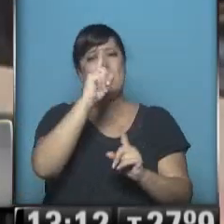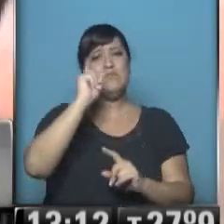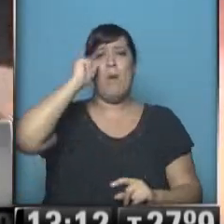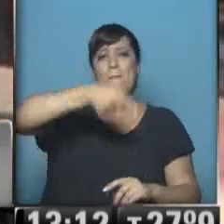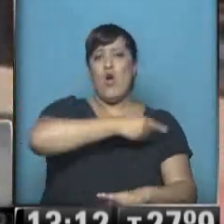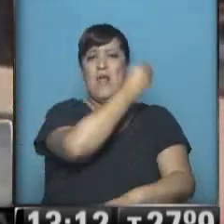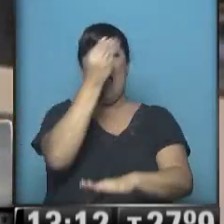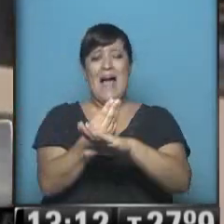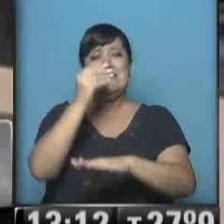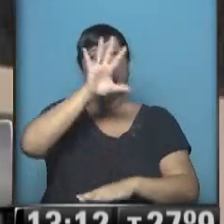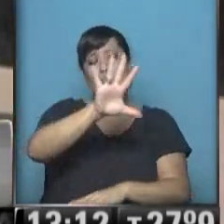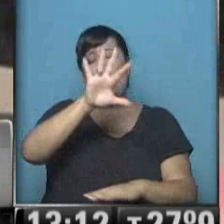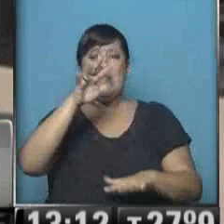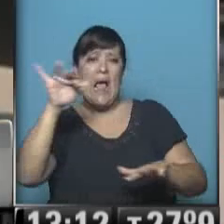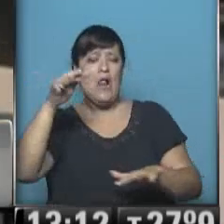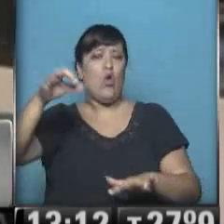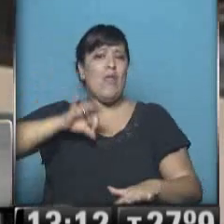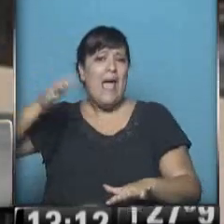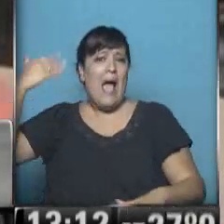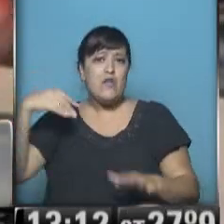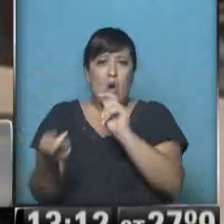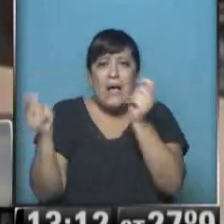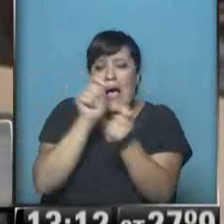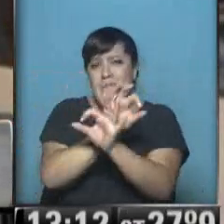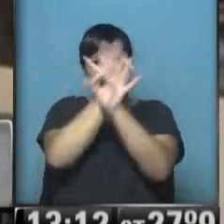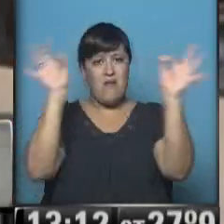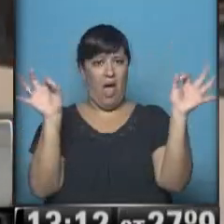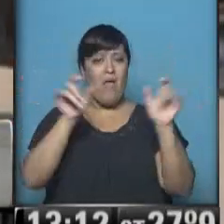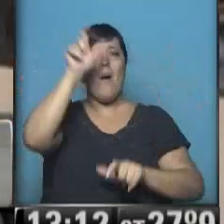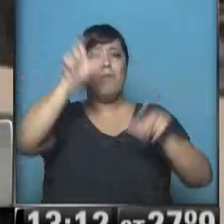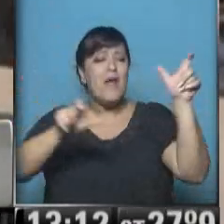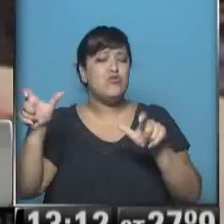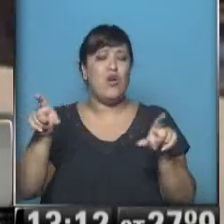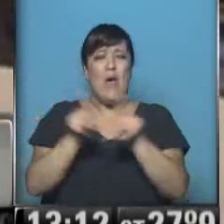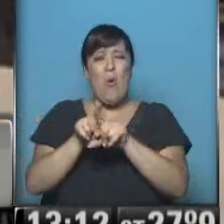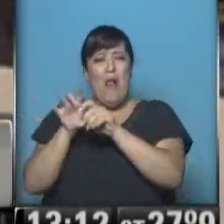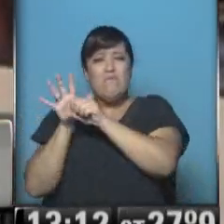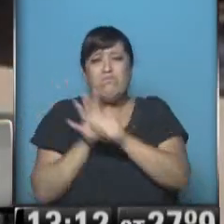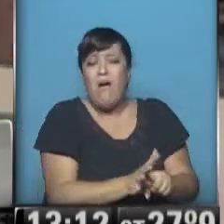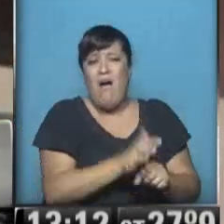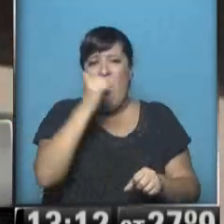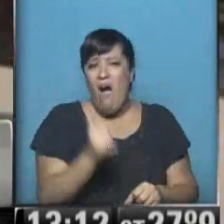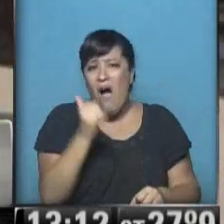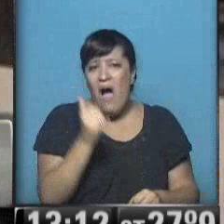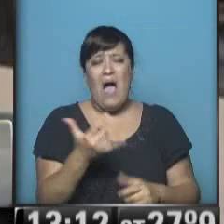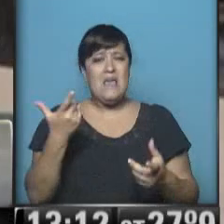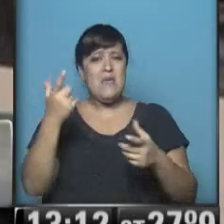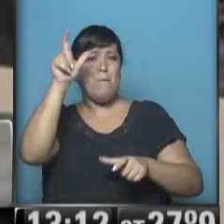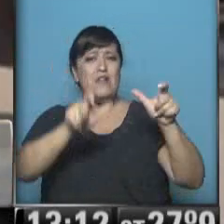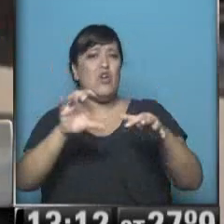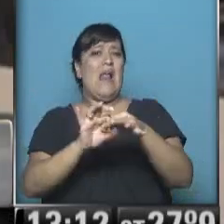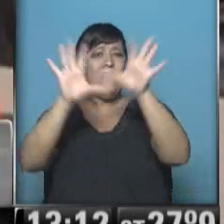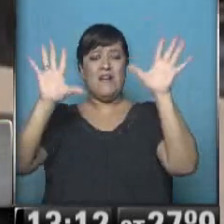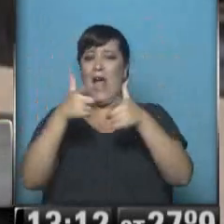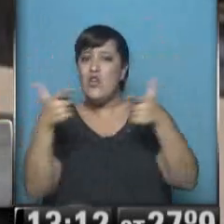hace 50 y pico de años, y nada ha cambiado. Las personas están oprimidas, las personas no tienen libertad